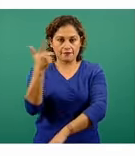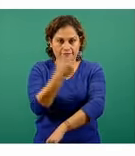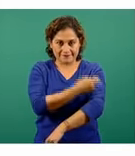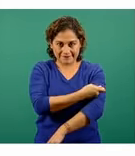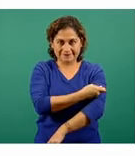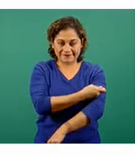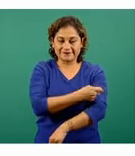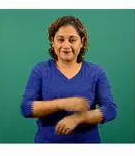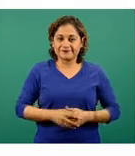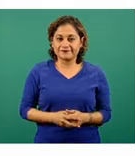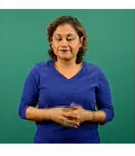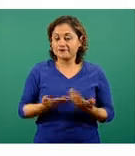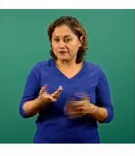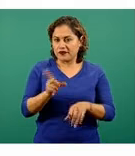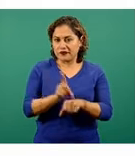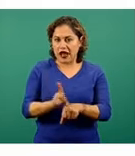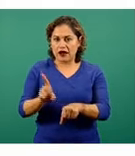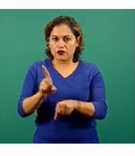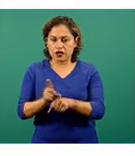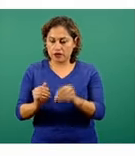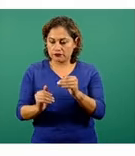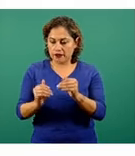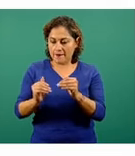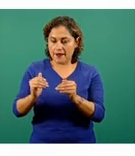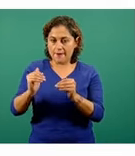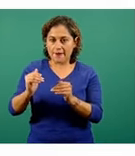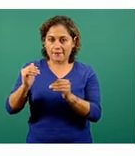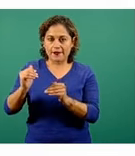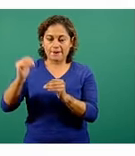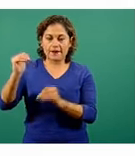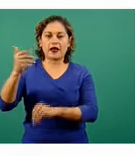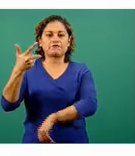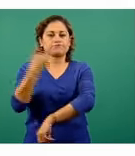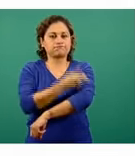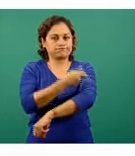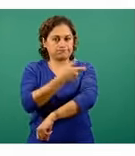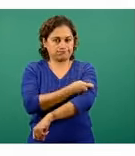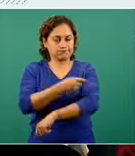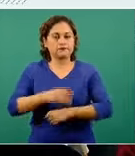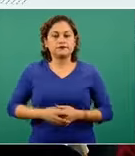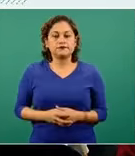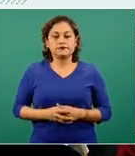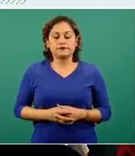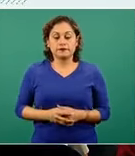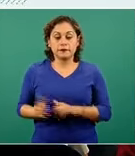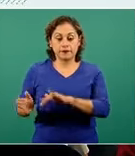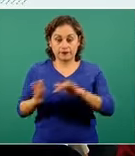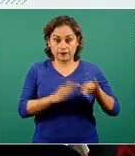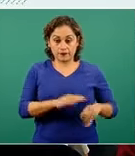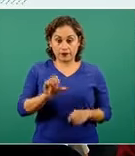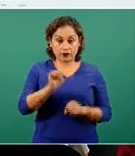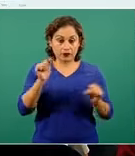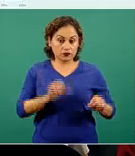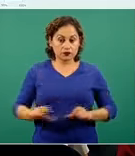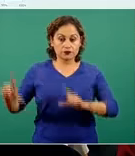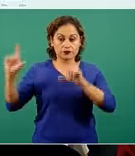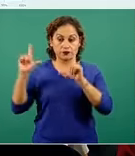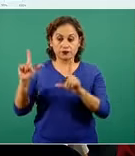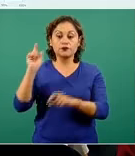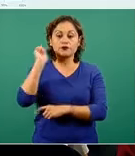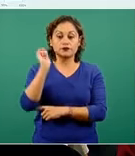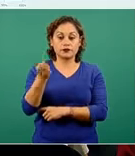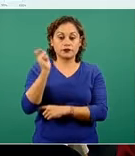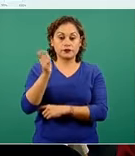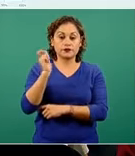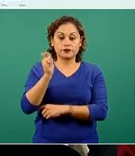los incrementos día con día para efecto de las dosis acumuladas. Si vemos la siguiente diapositiva, son las